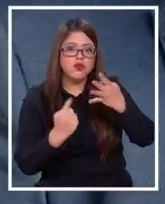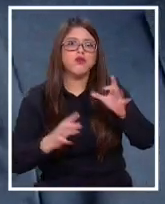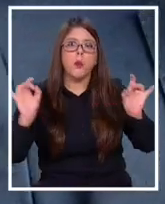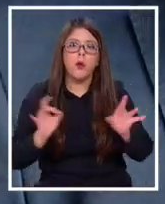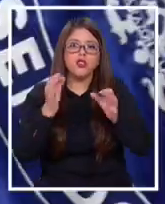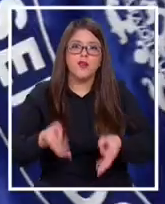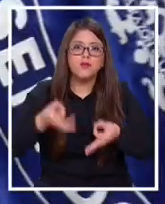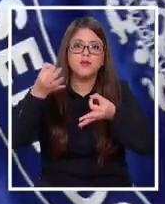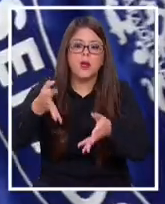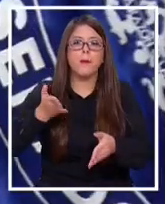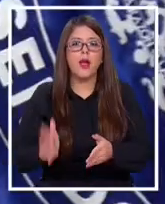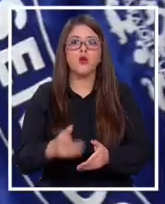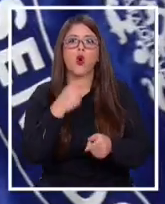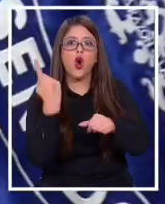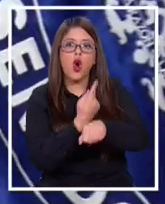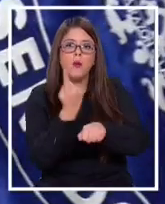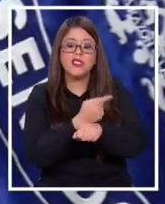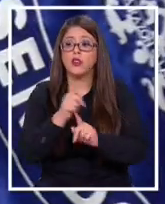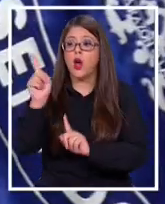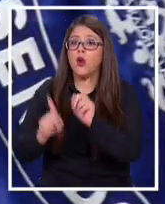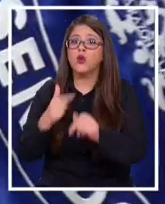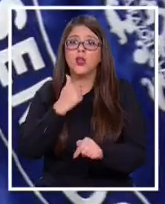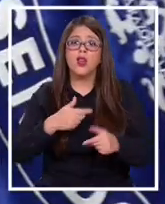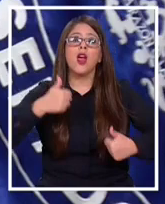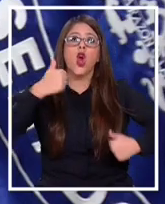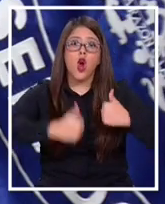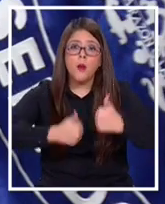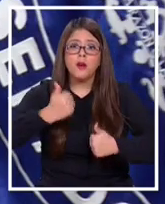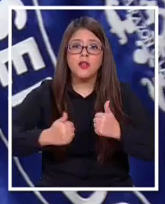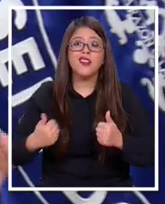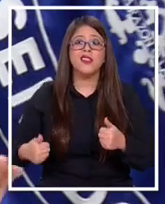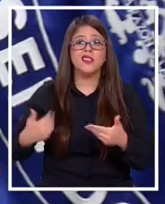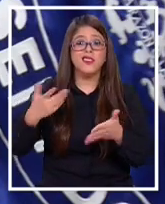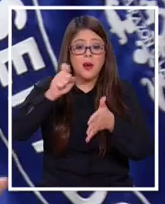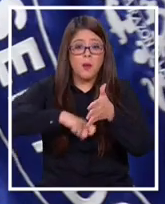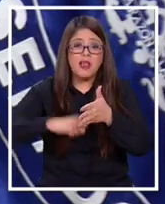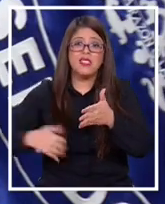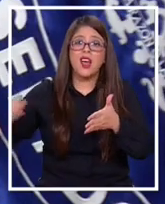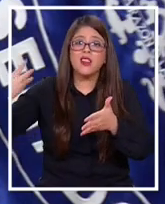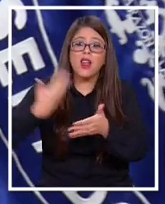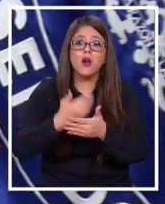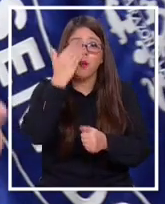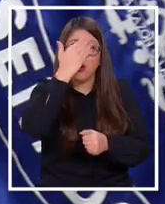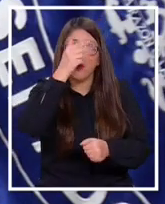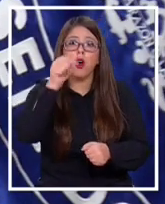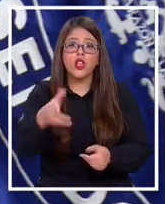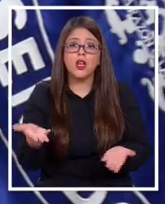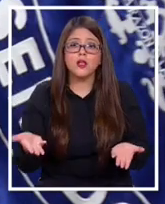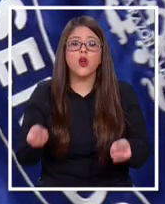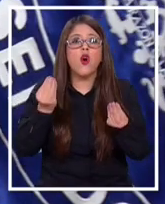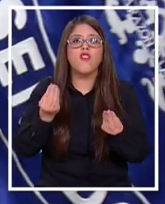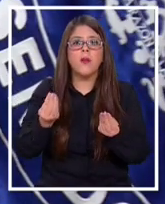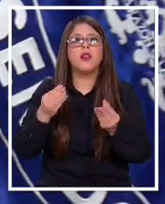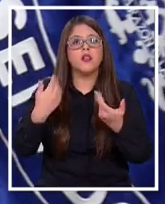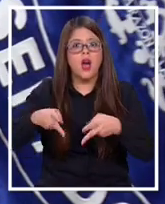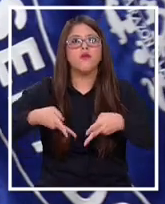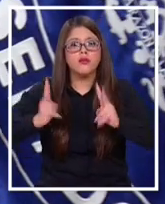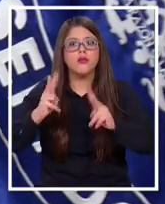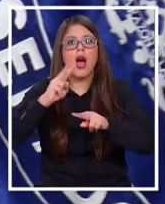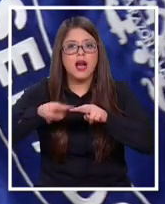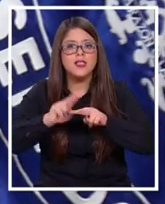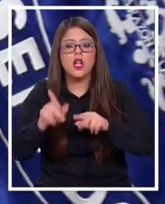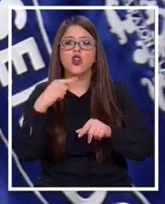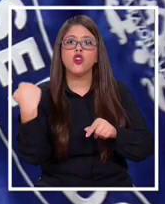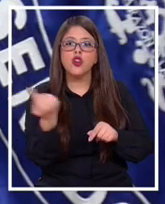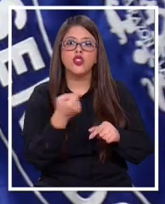seguir conversando. Aquellos que quieren competir y durante estos meses estar preocupados de ese espacio, bueno, tienen el legítimo derecho de hacerlo.